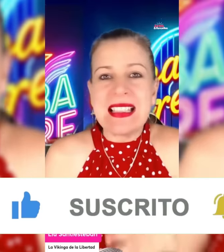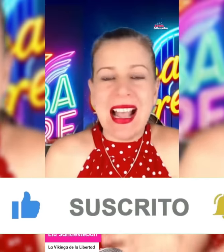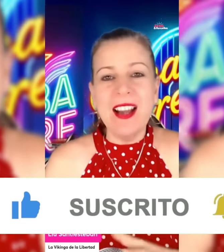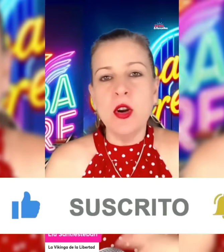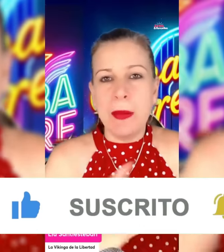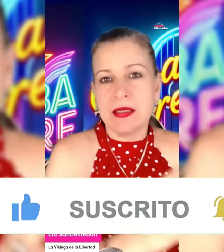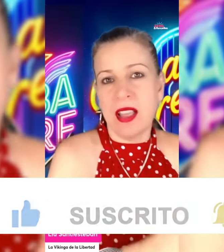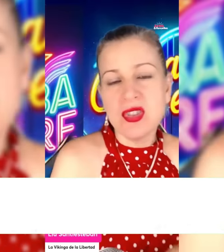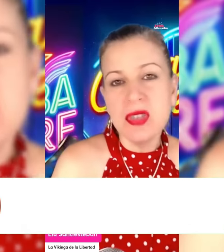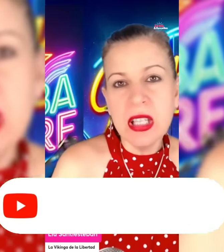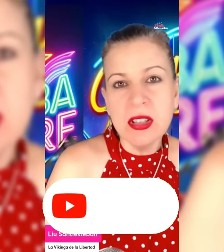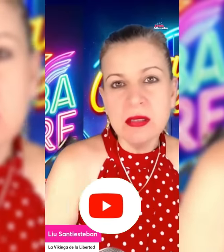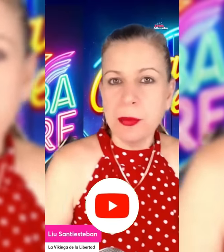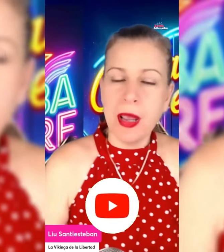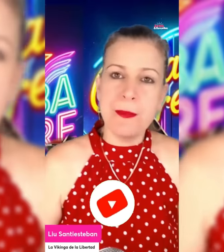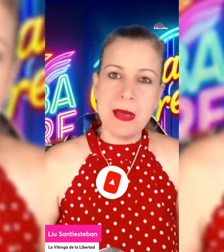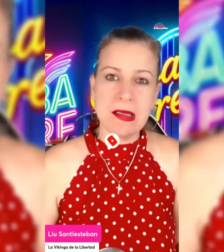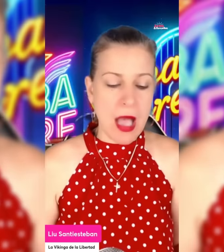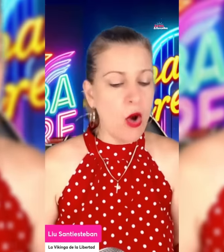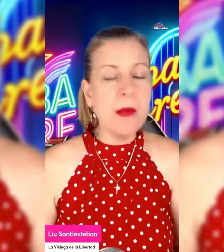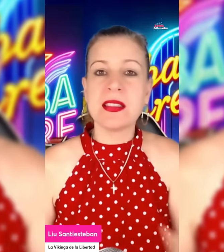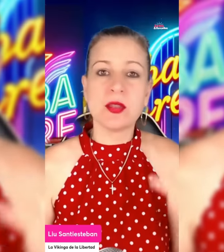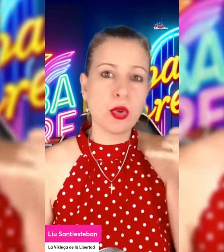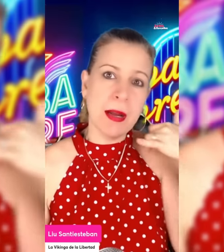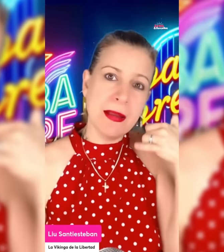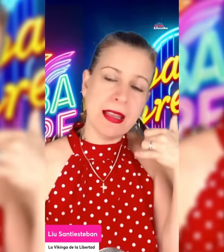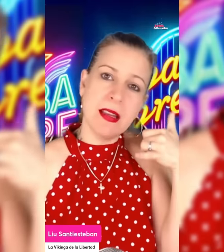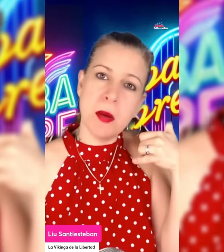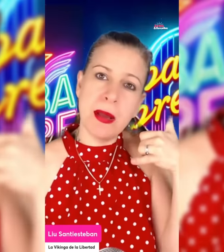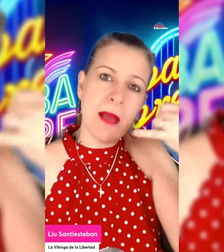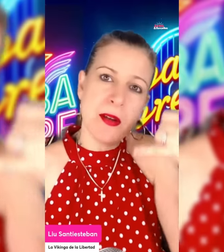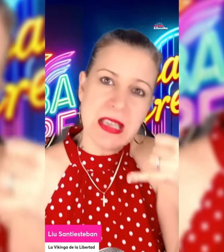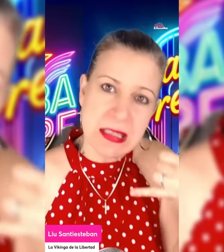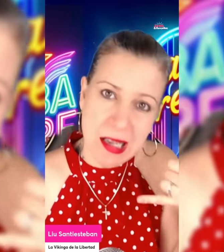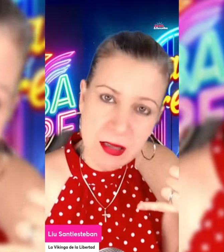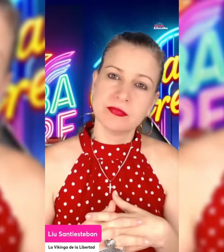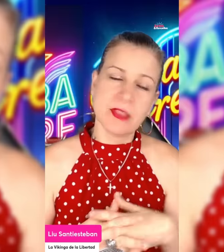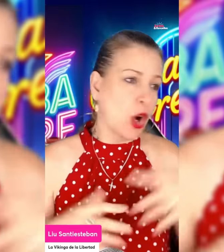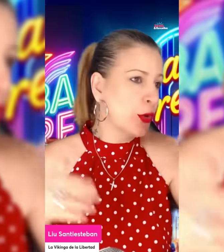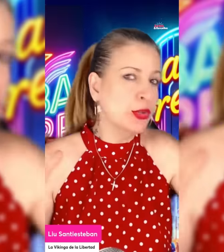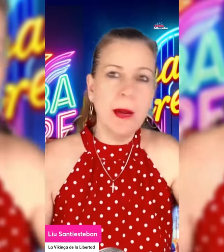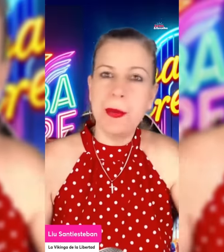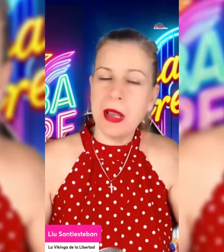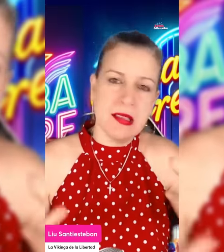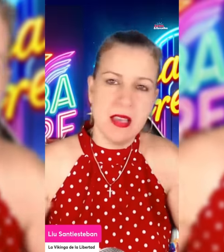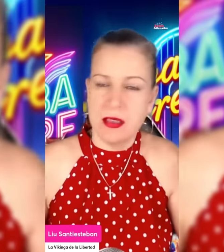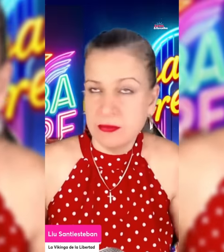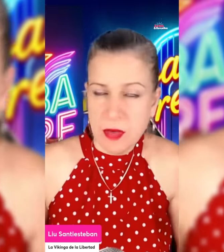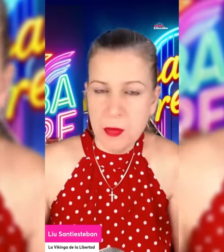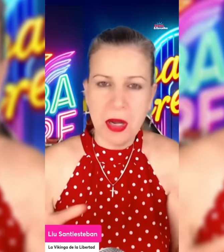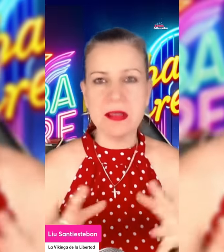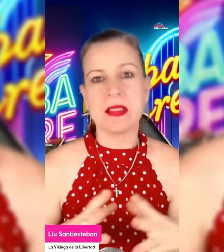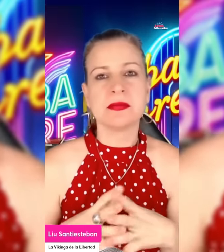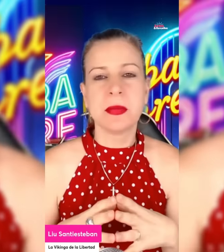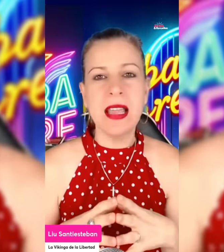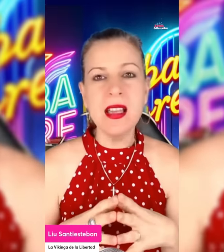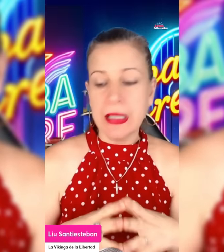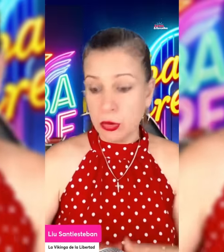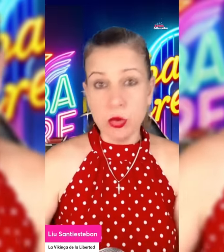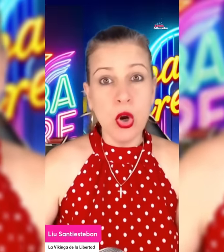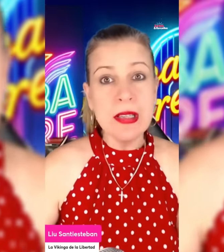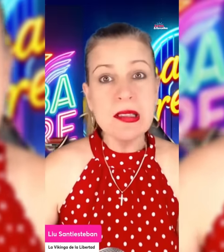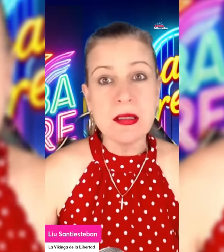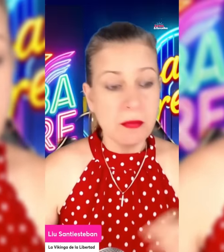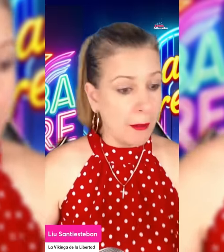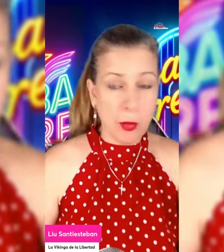y quiere sacarlos para Estados Unidos, pues empieza a, óyeme, si tú quieres mandar dinero para acá, me avisa, te cobro un dólar por cada 100. Vamos a ponerlo así, ¿verdad?